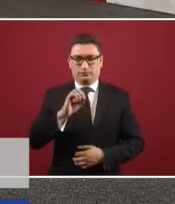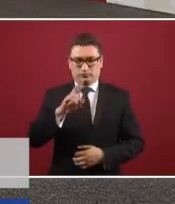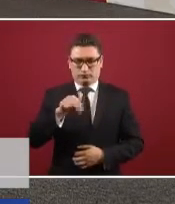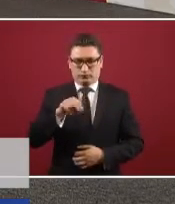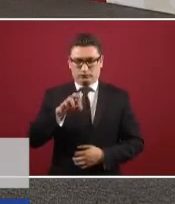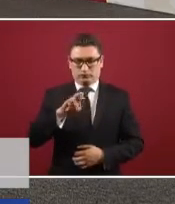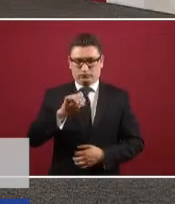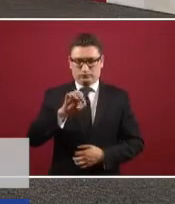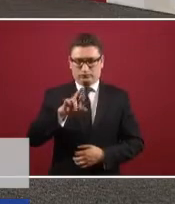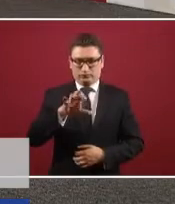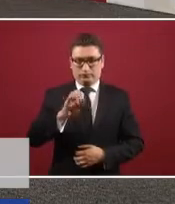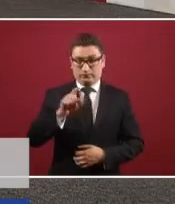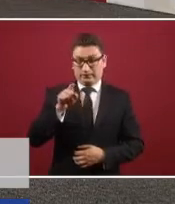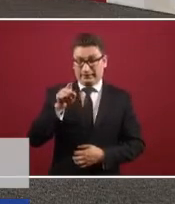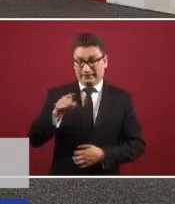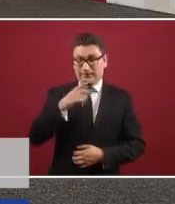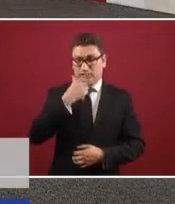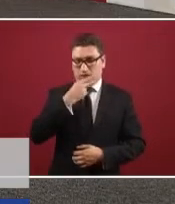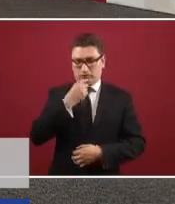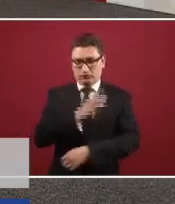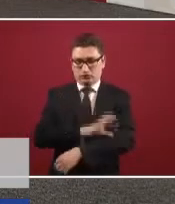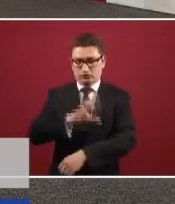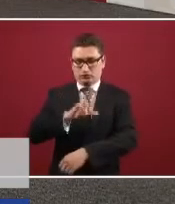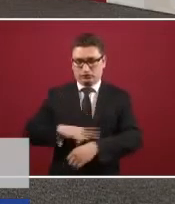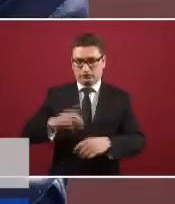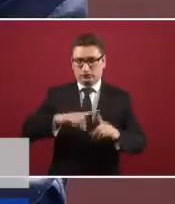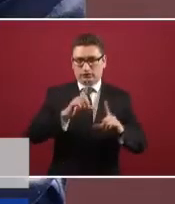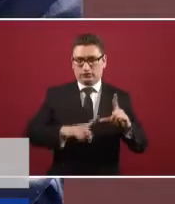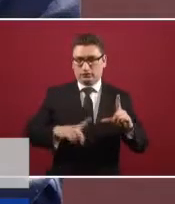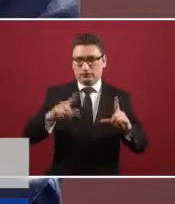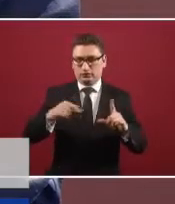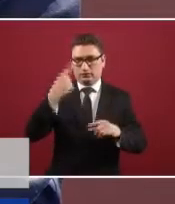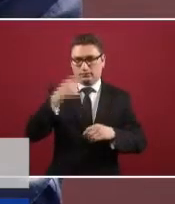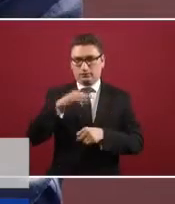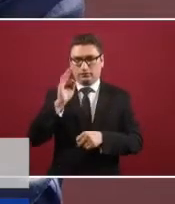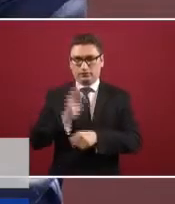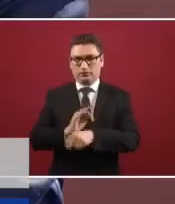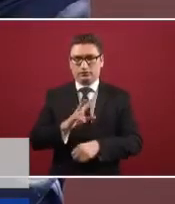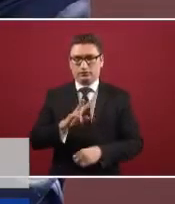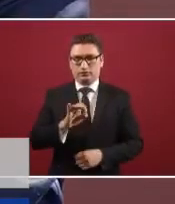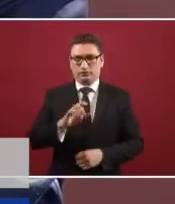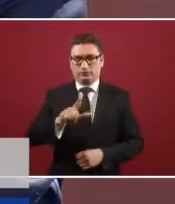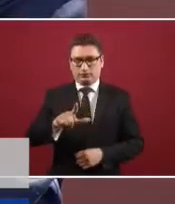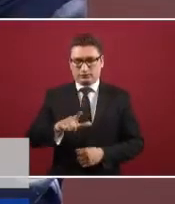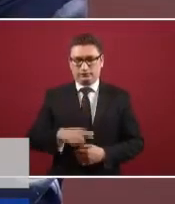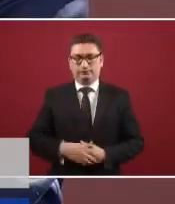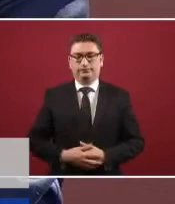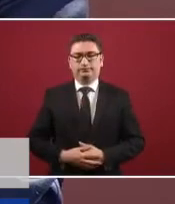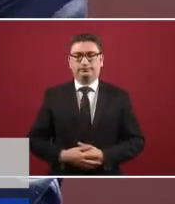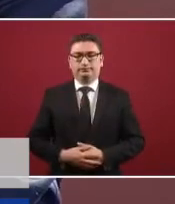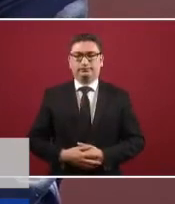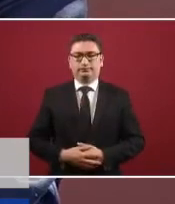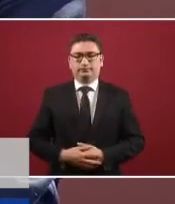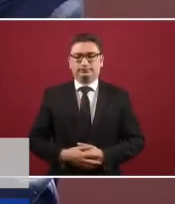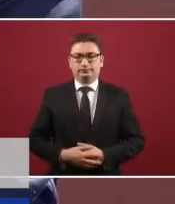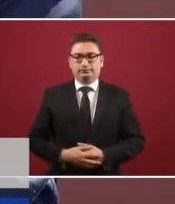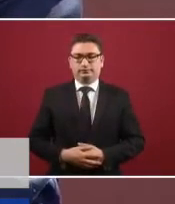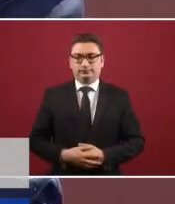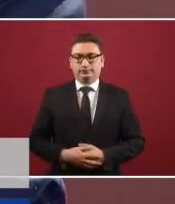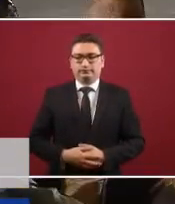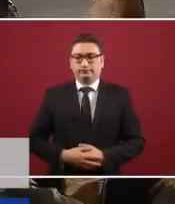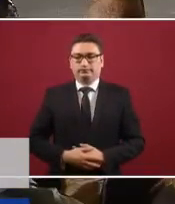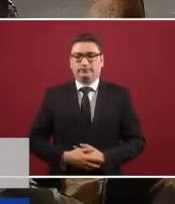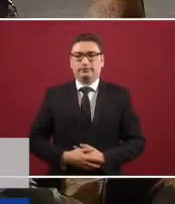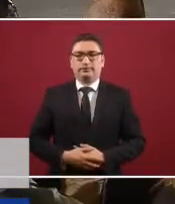El túnel emisor Oriente está terminado desde hace más de 6 semanas. La caja de caudales funcionará esta semana y solo quedará pendiente parte